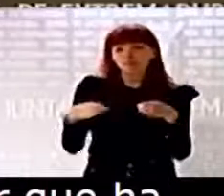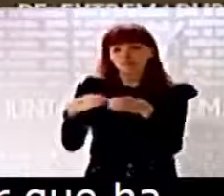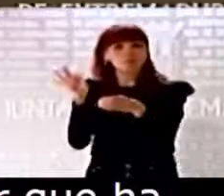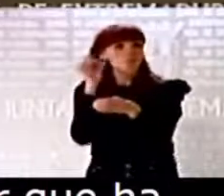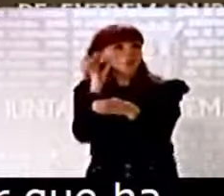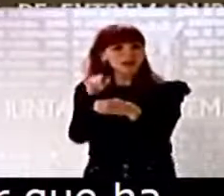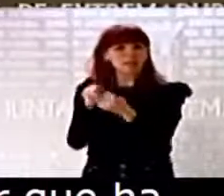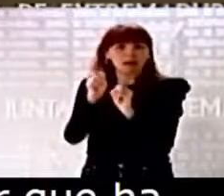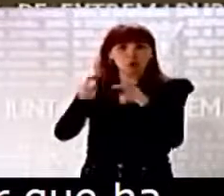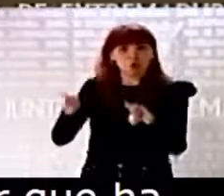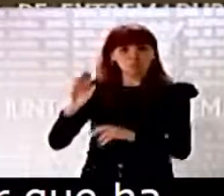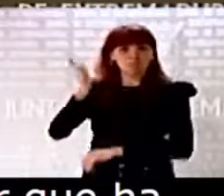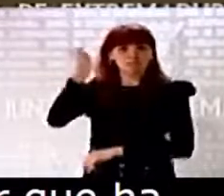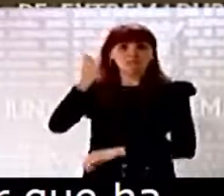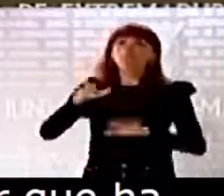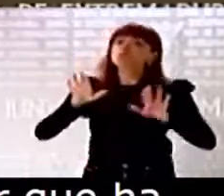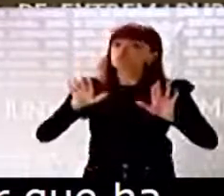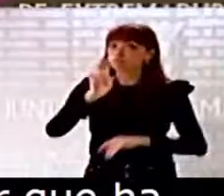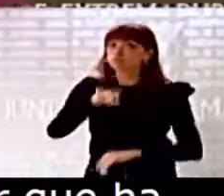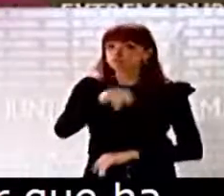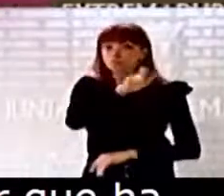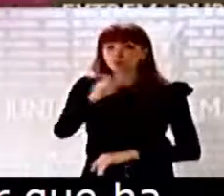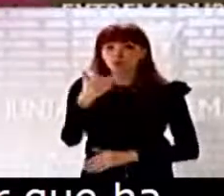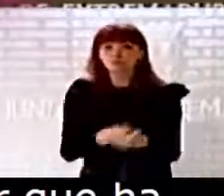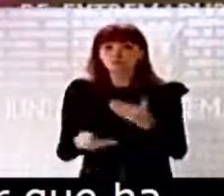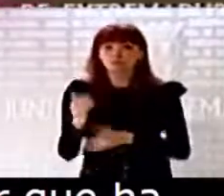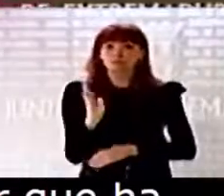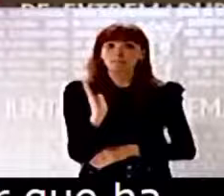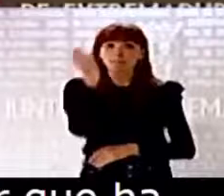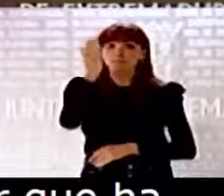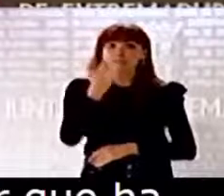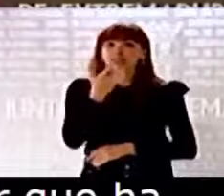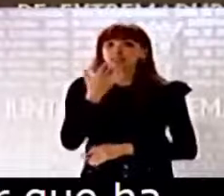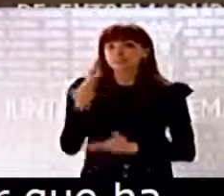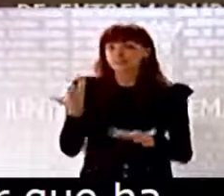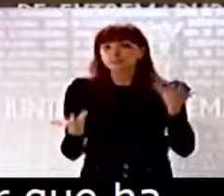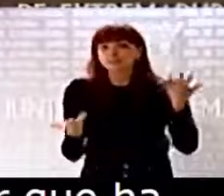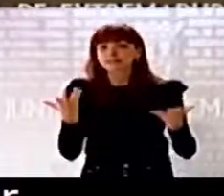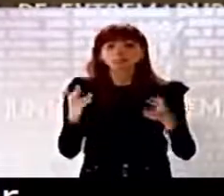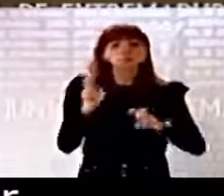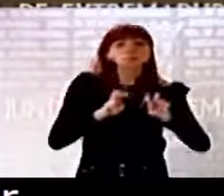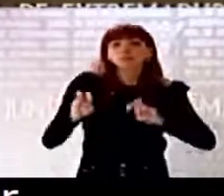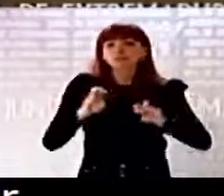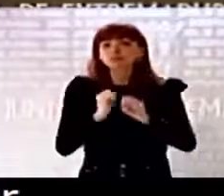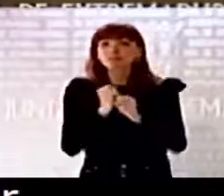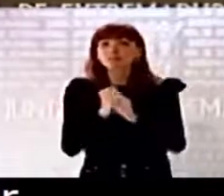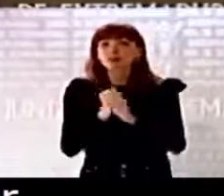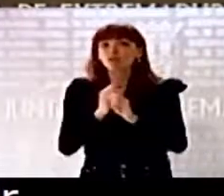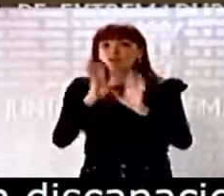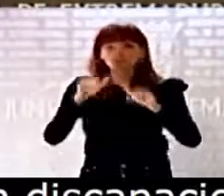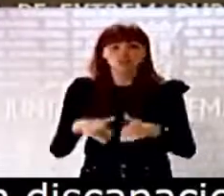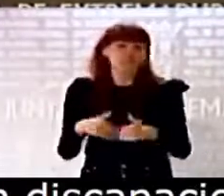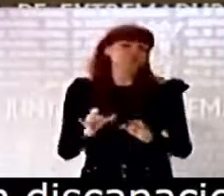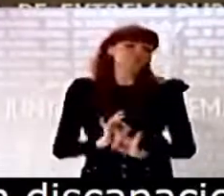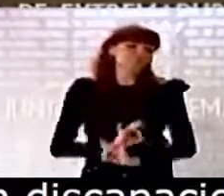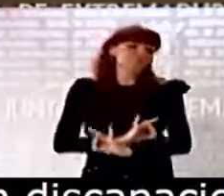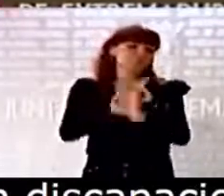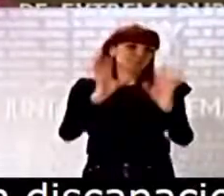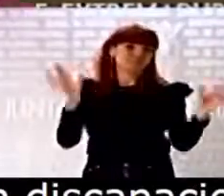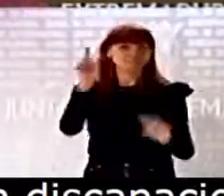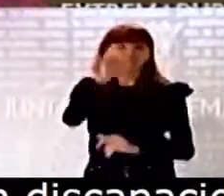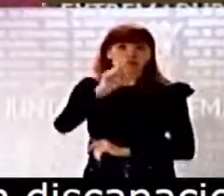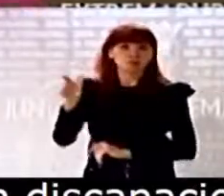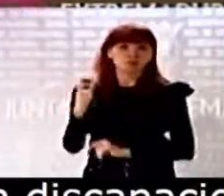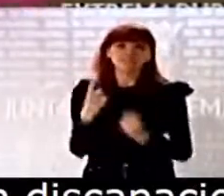también a las personas con discapacidad, porque cuando se produce una salida del mercado de trabajo, los primeros que salen son, evidentemente, los más